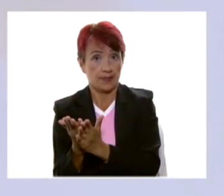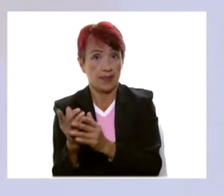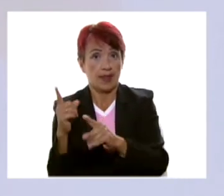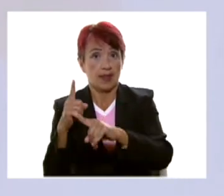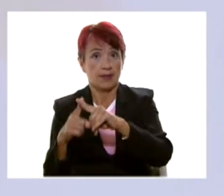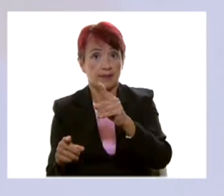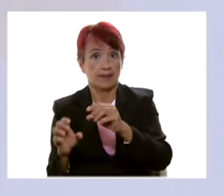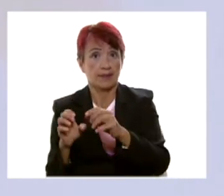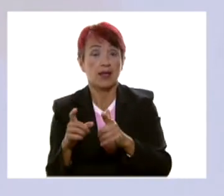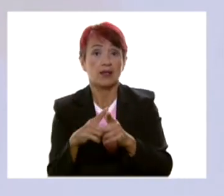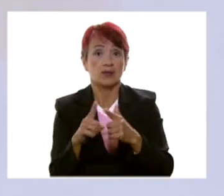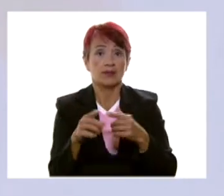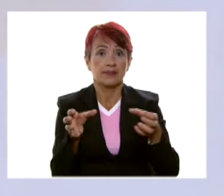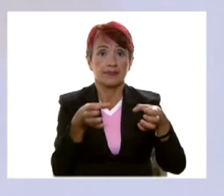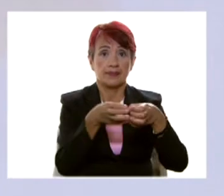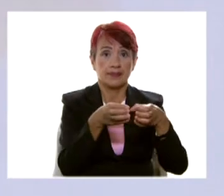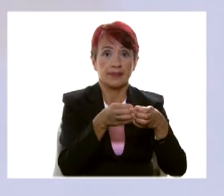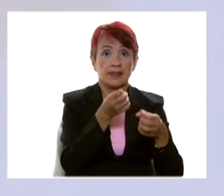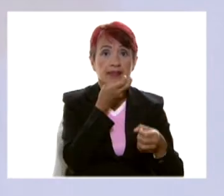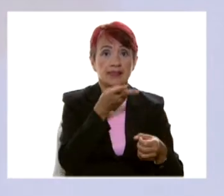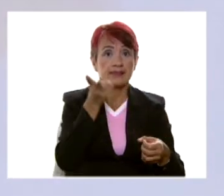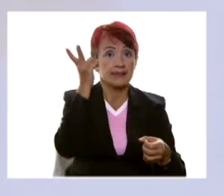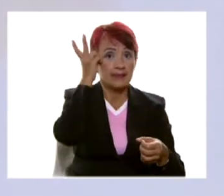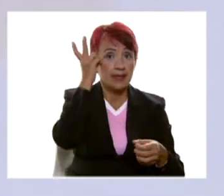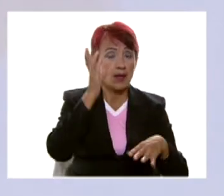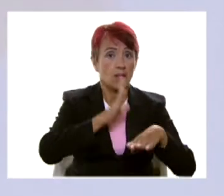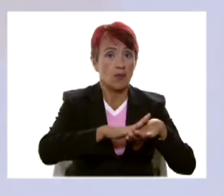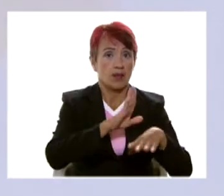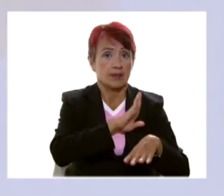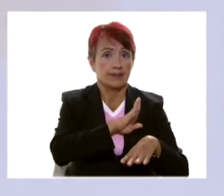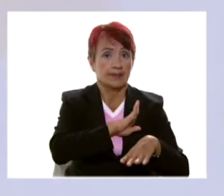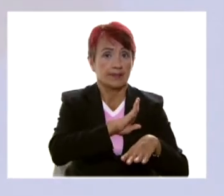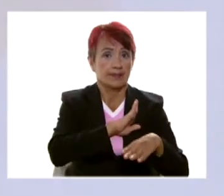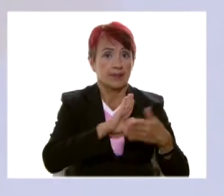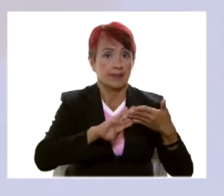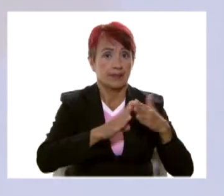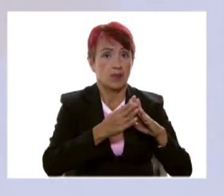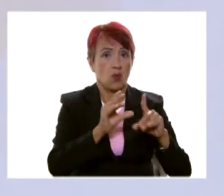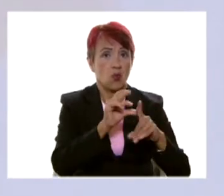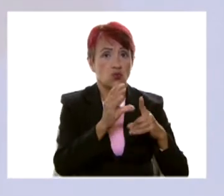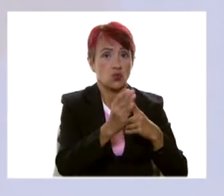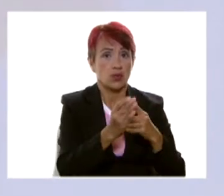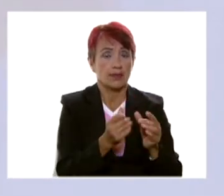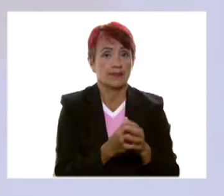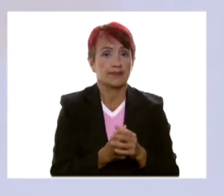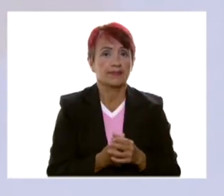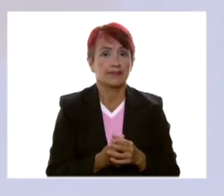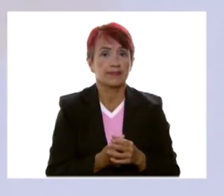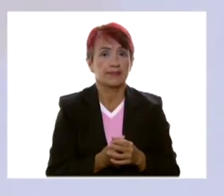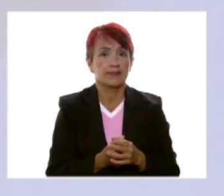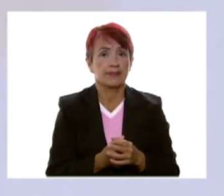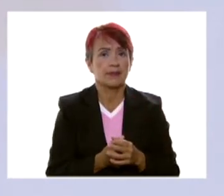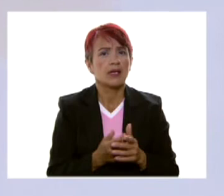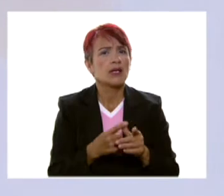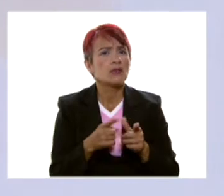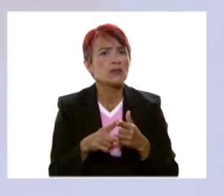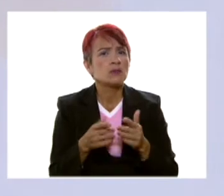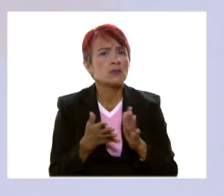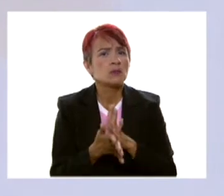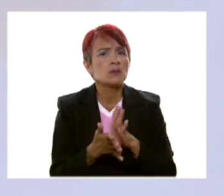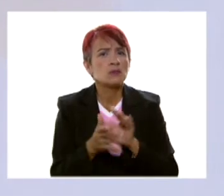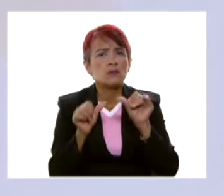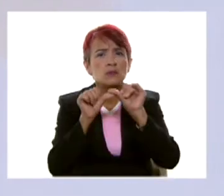media, y en el subsistema indígena, por pertenecer a estas etnias indígenas. Pero, ¿qué es el